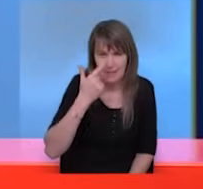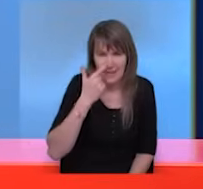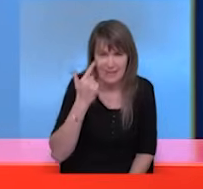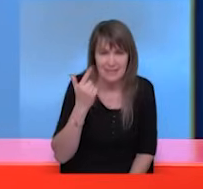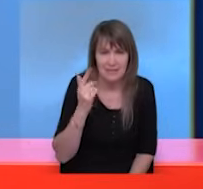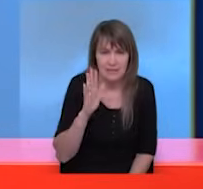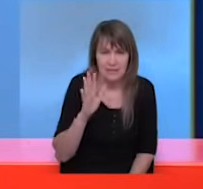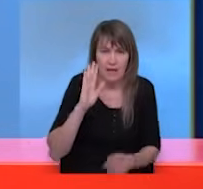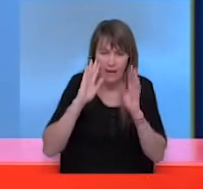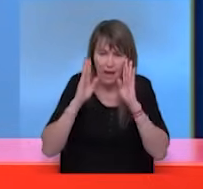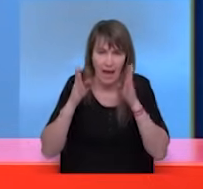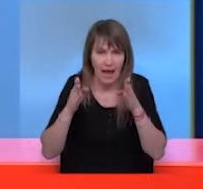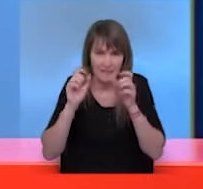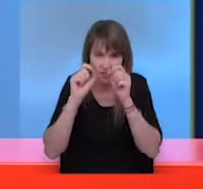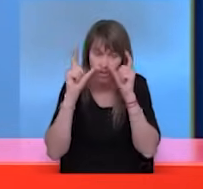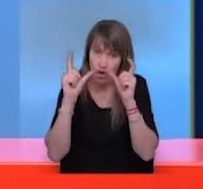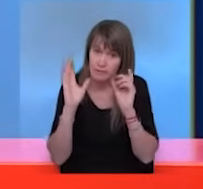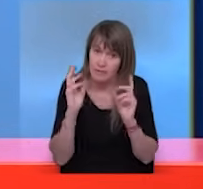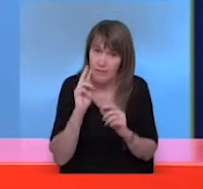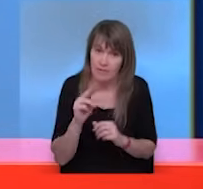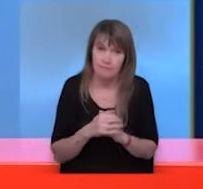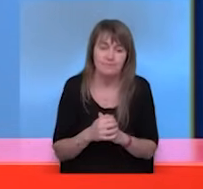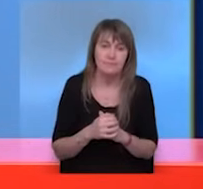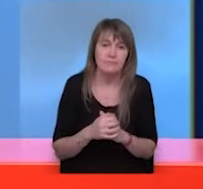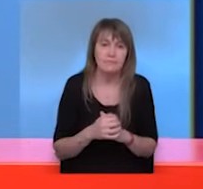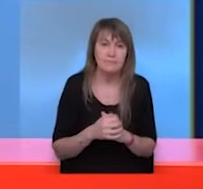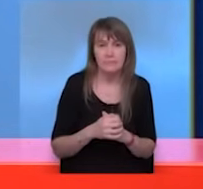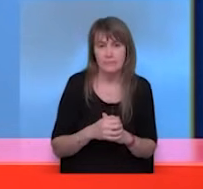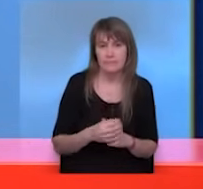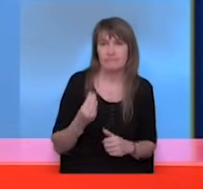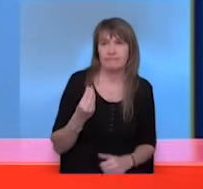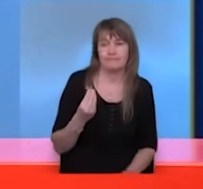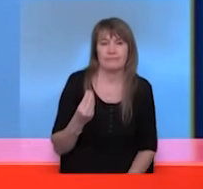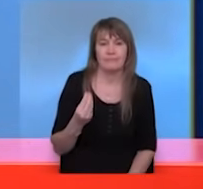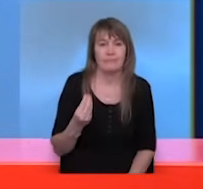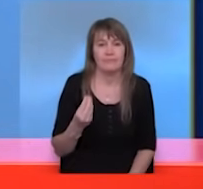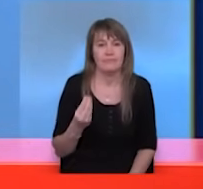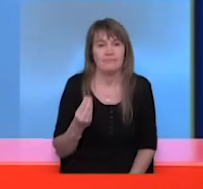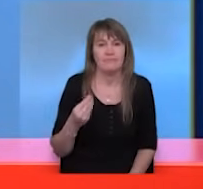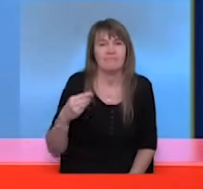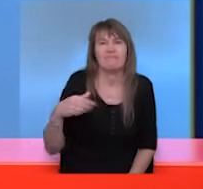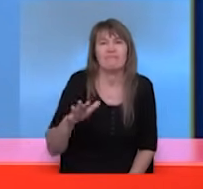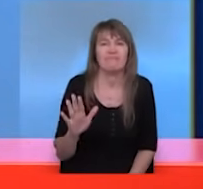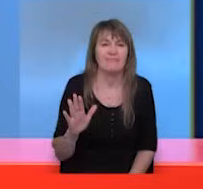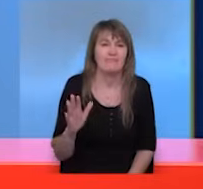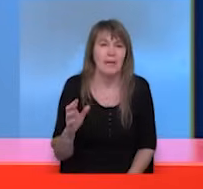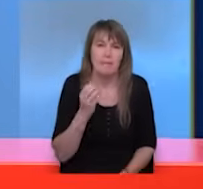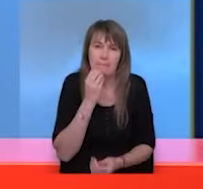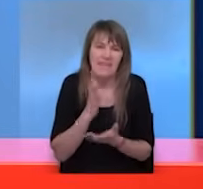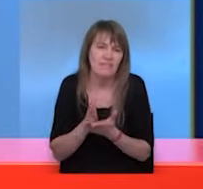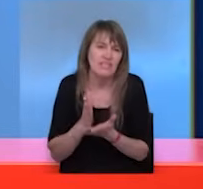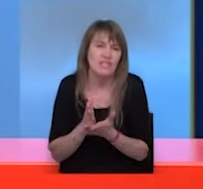que hay que prestarle atención no no hay que no hay que pensar que que es inocuo que lo hacen En beneficio